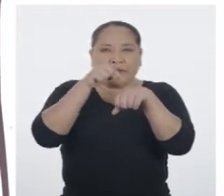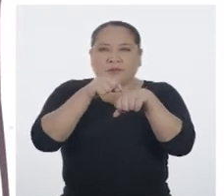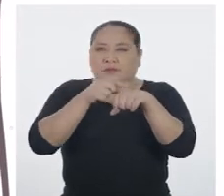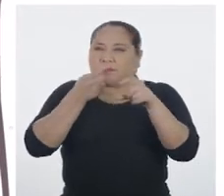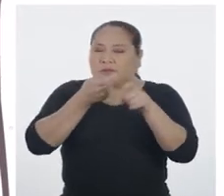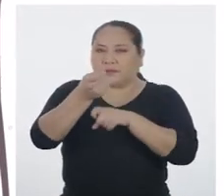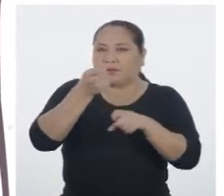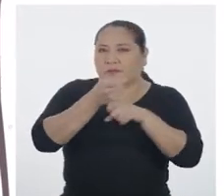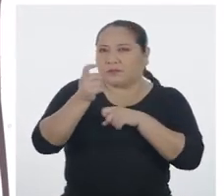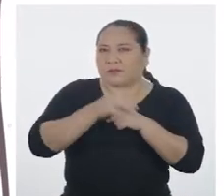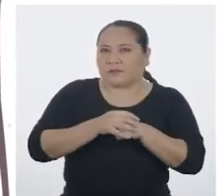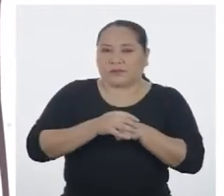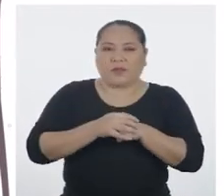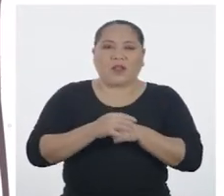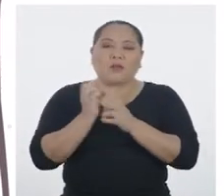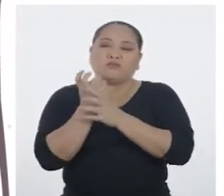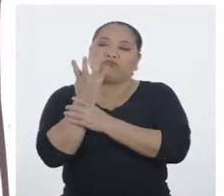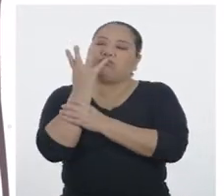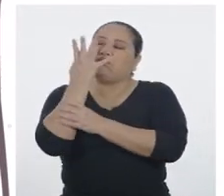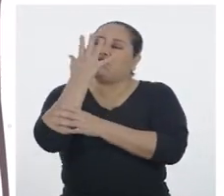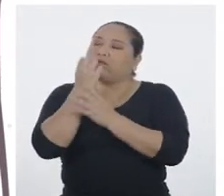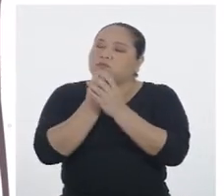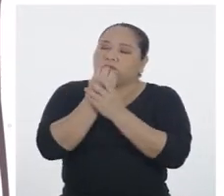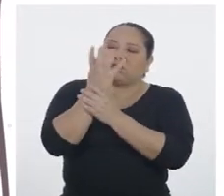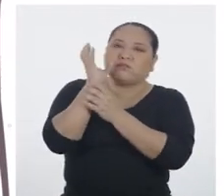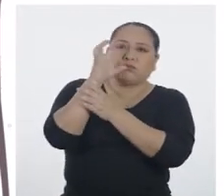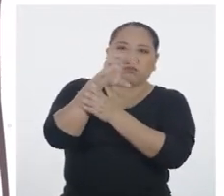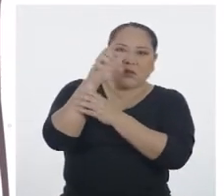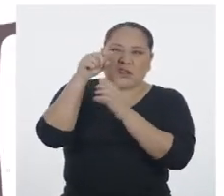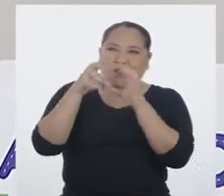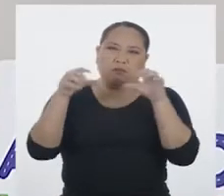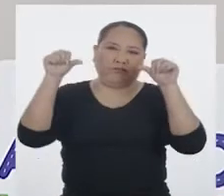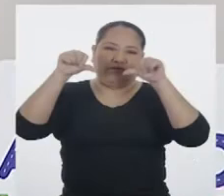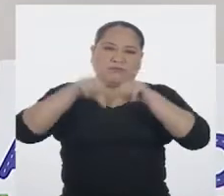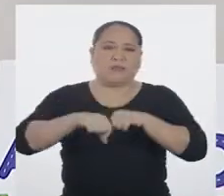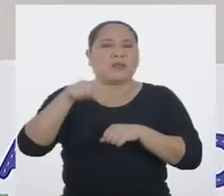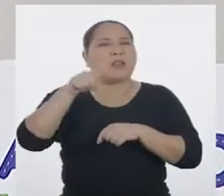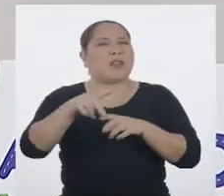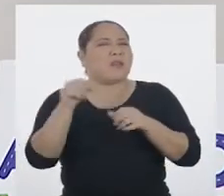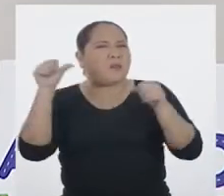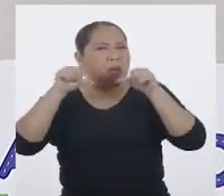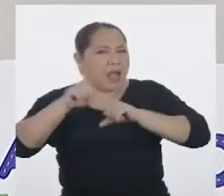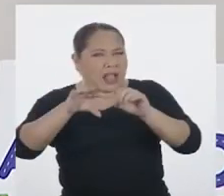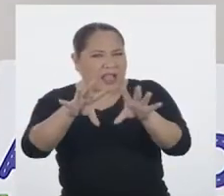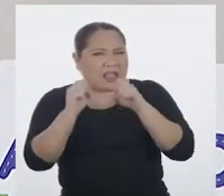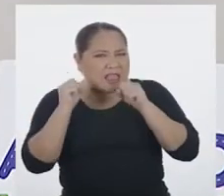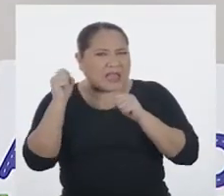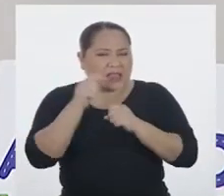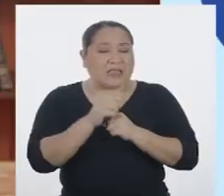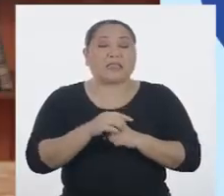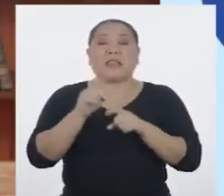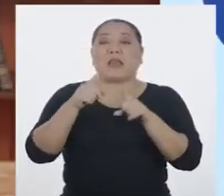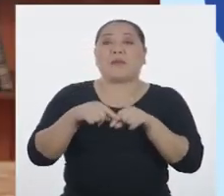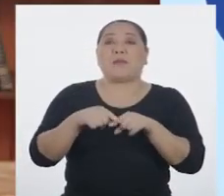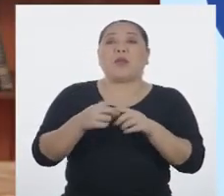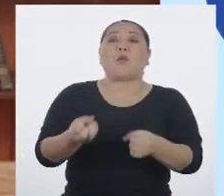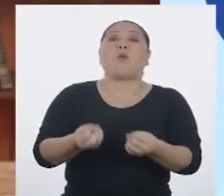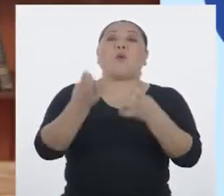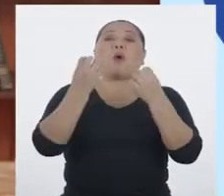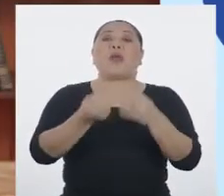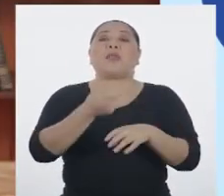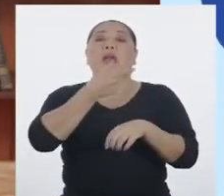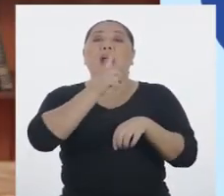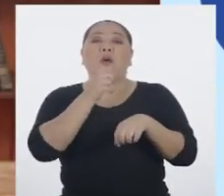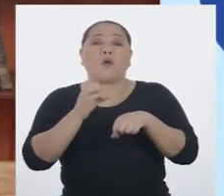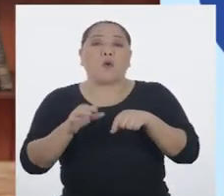lo cual provoca daños a los cultivos con flores y hortalizas. ¿Y qué tan severas son estas heladas? Dependerá de